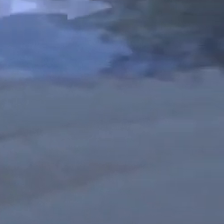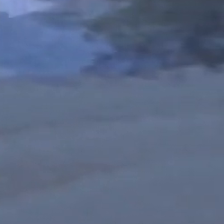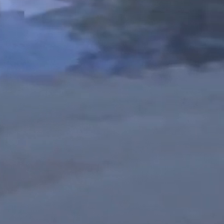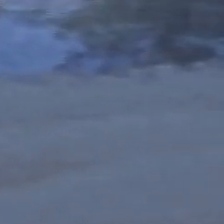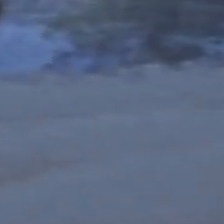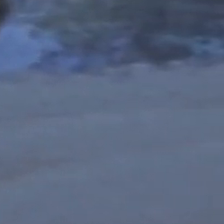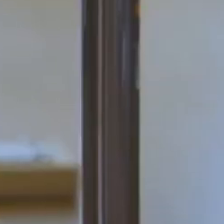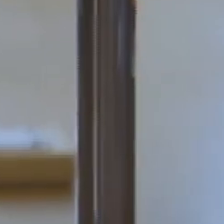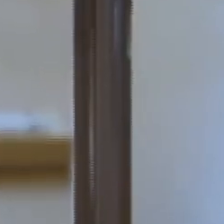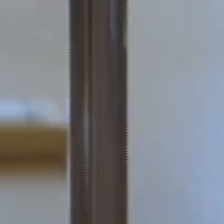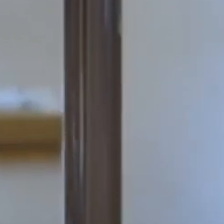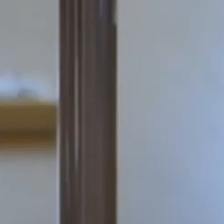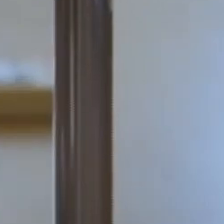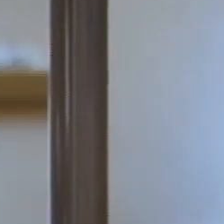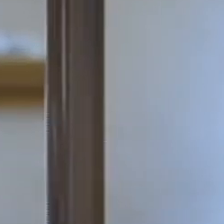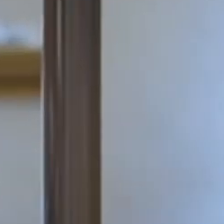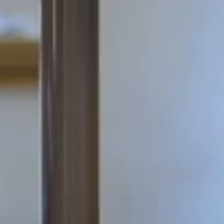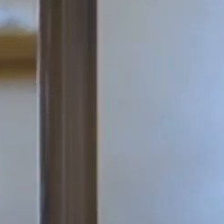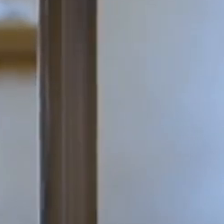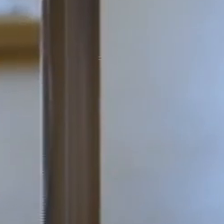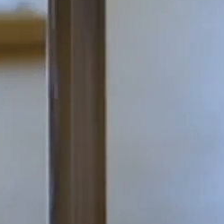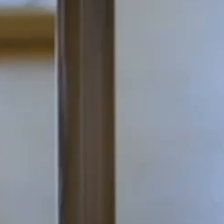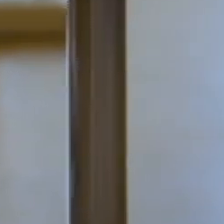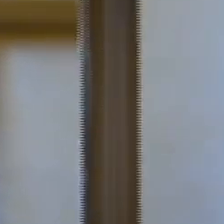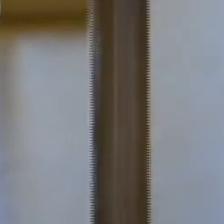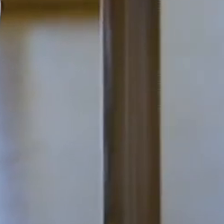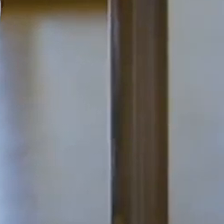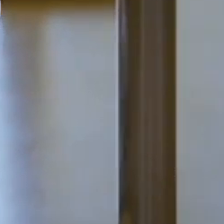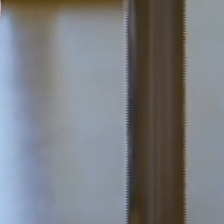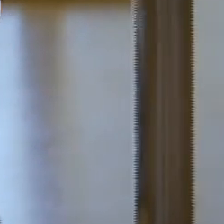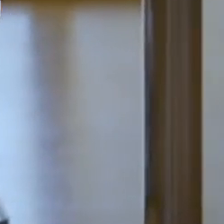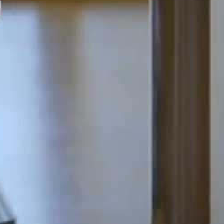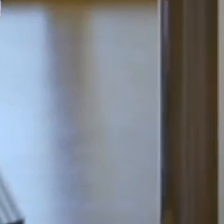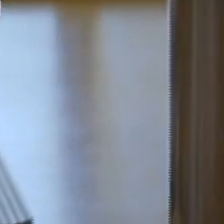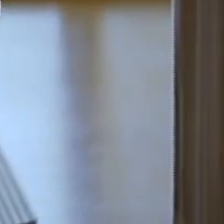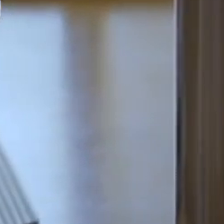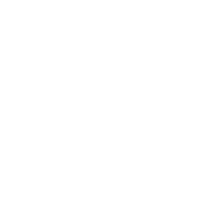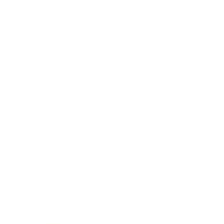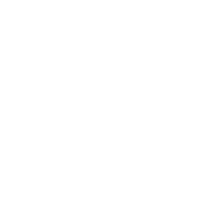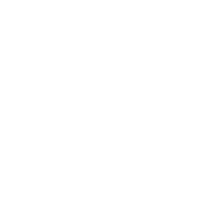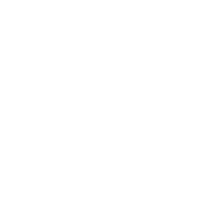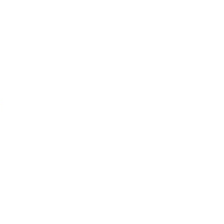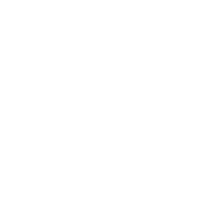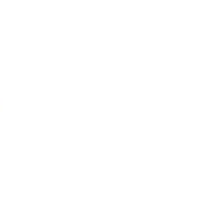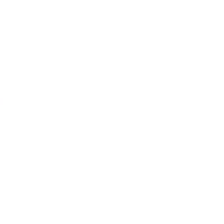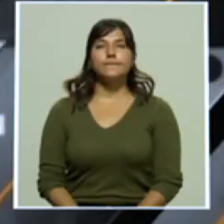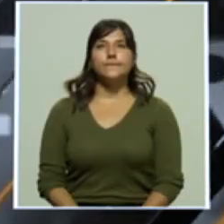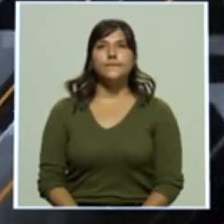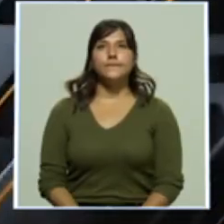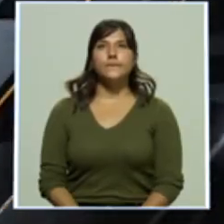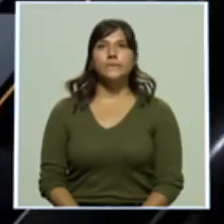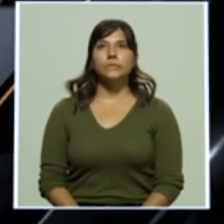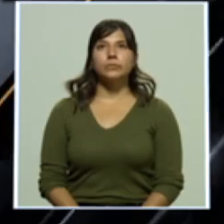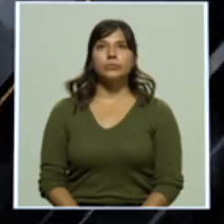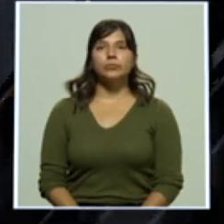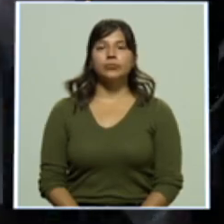carretera mojada. Una decisión apresurada puede cambiarlo todo.